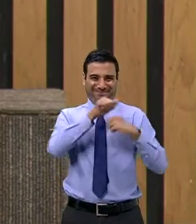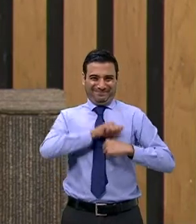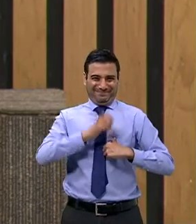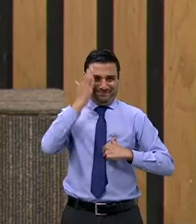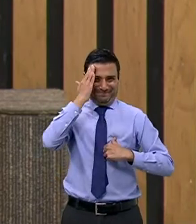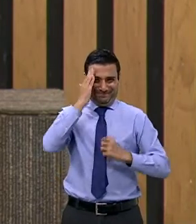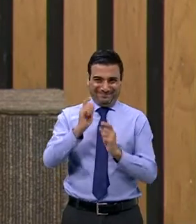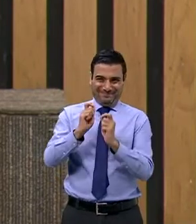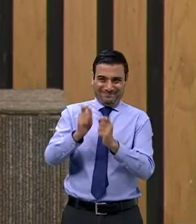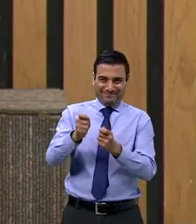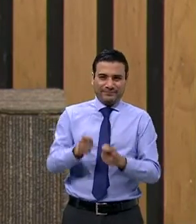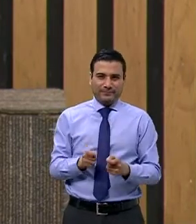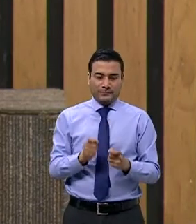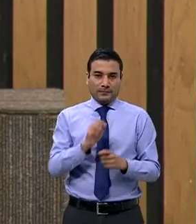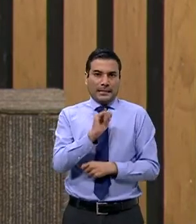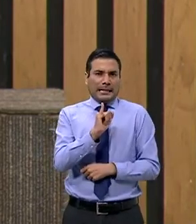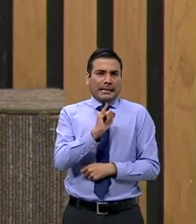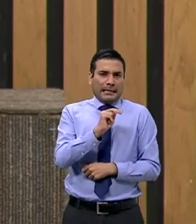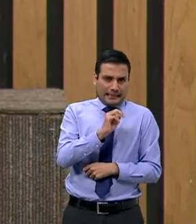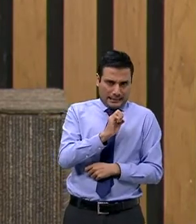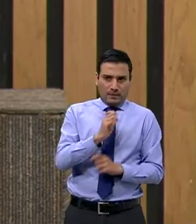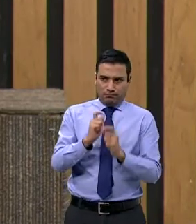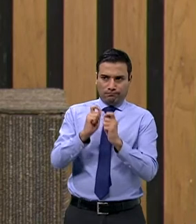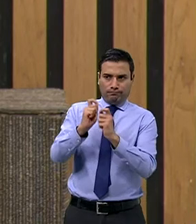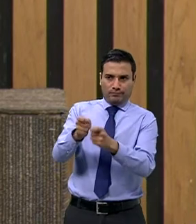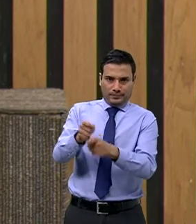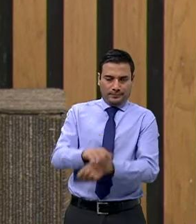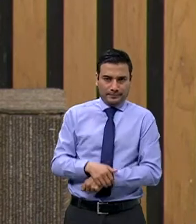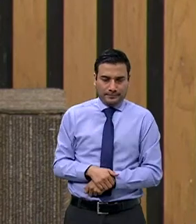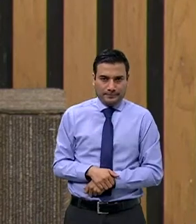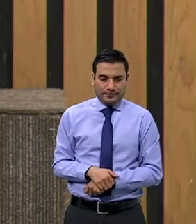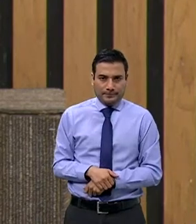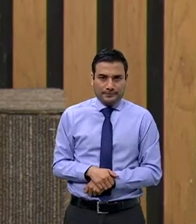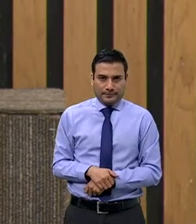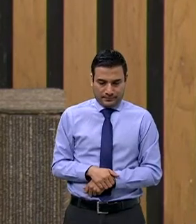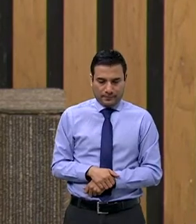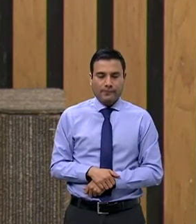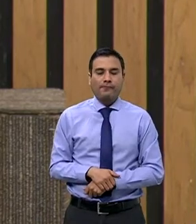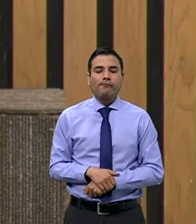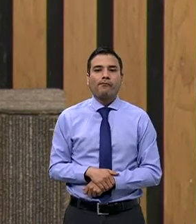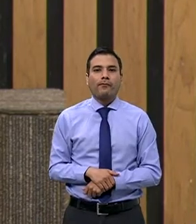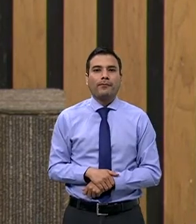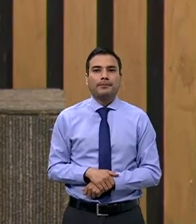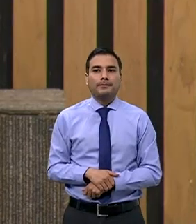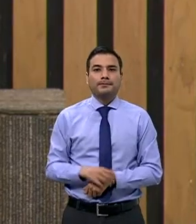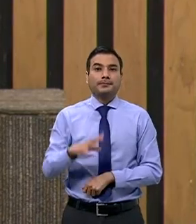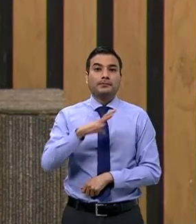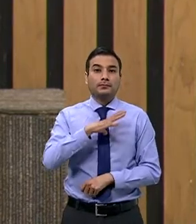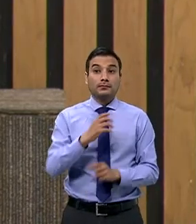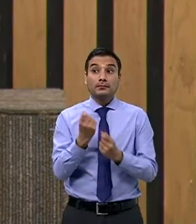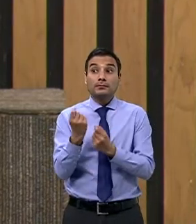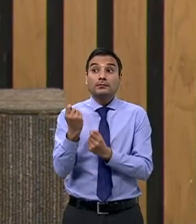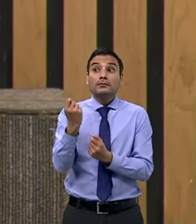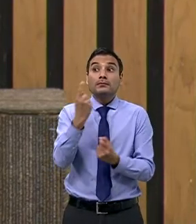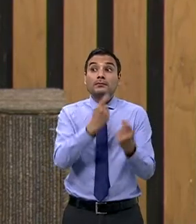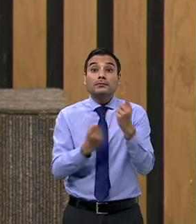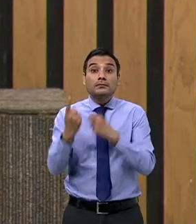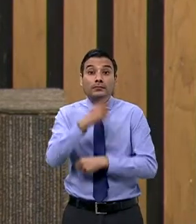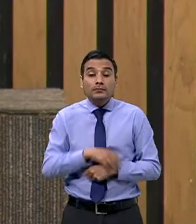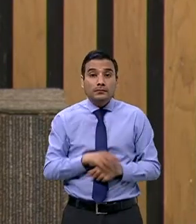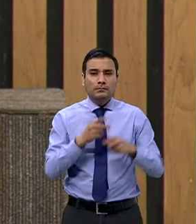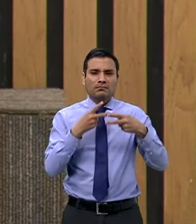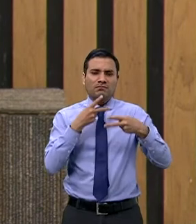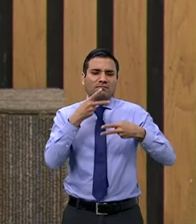integrados por esta autoridad en el caso de aquellos que no asistieron y fueron tomados de la